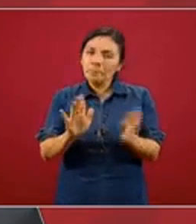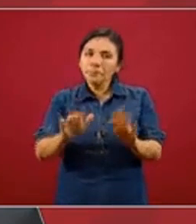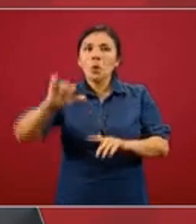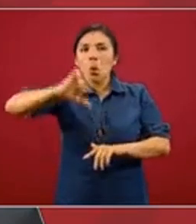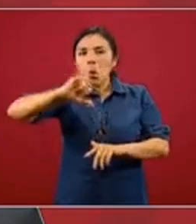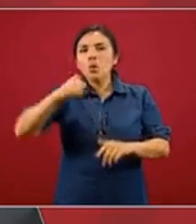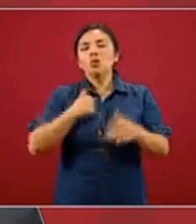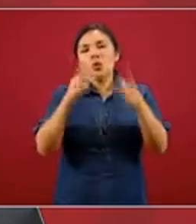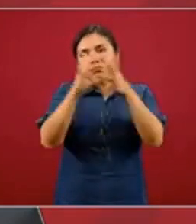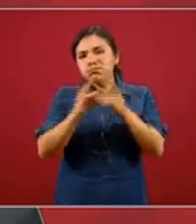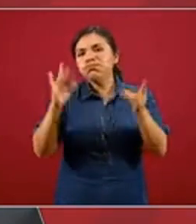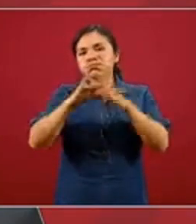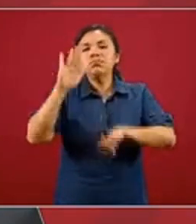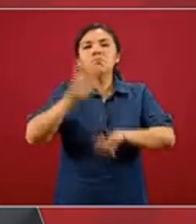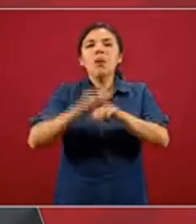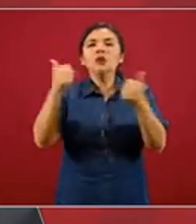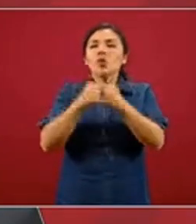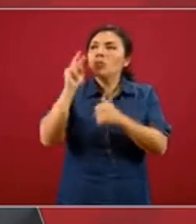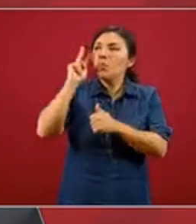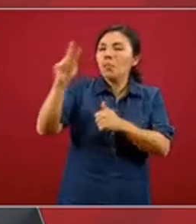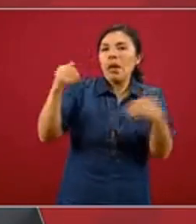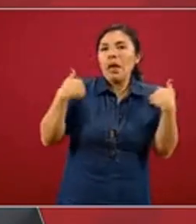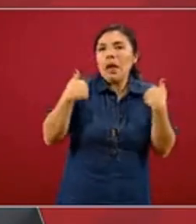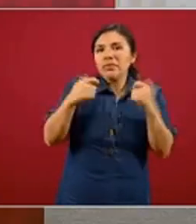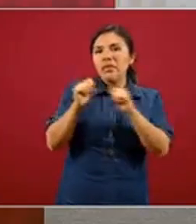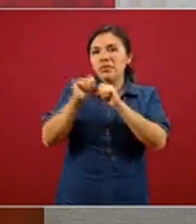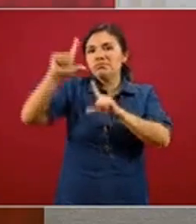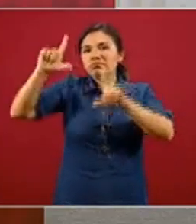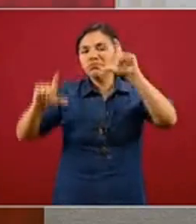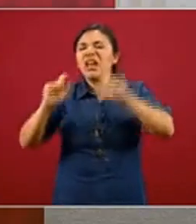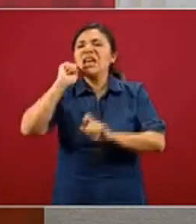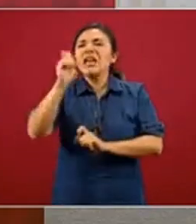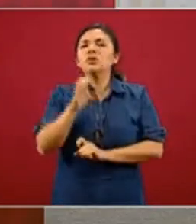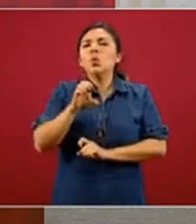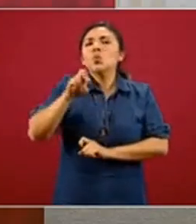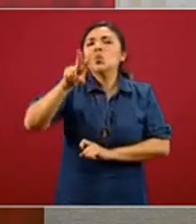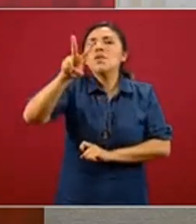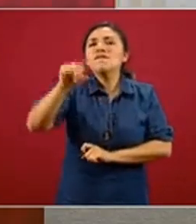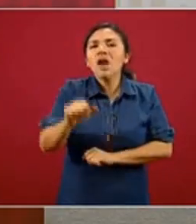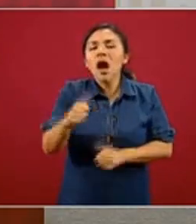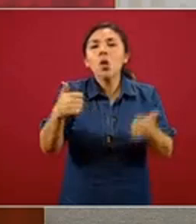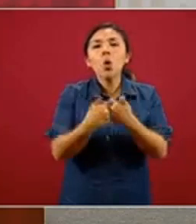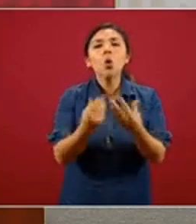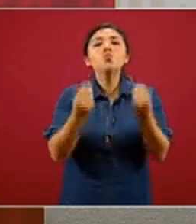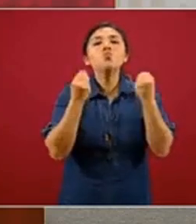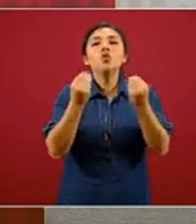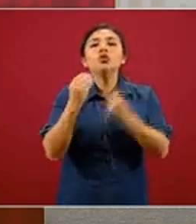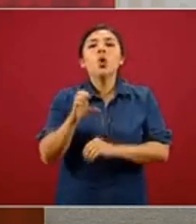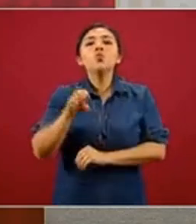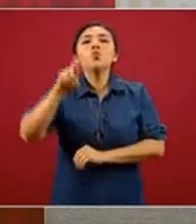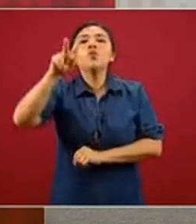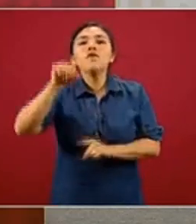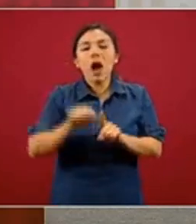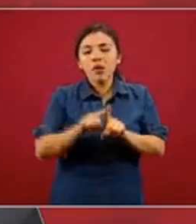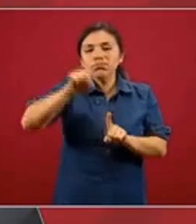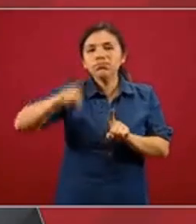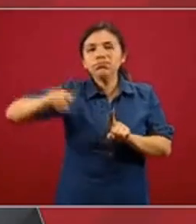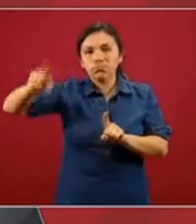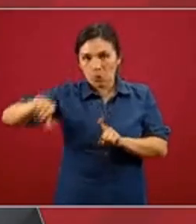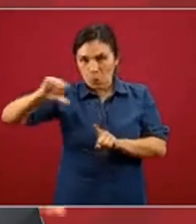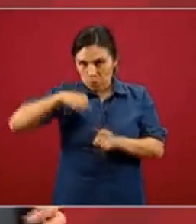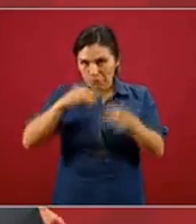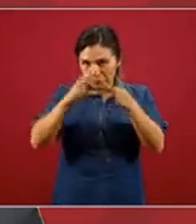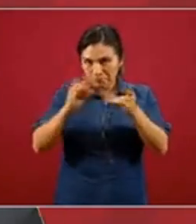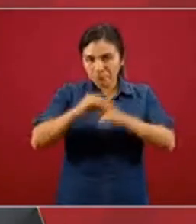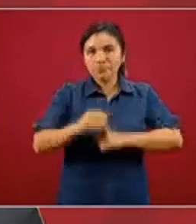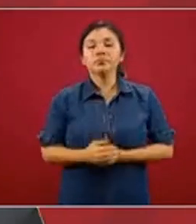hoy lo vamos a ver gráficamente qué quiere decir una curva hecha de muchas curvas. Lo vamos a ver. Le